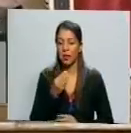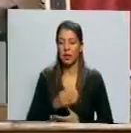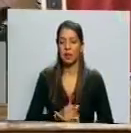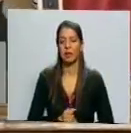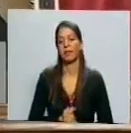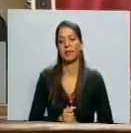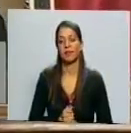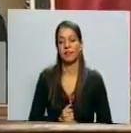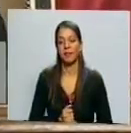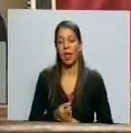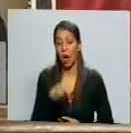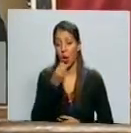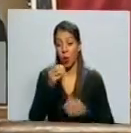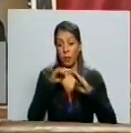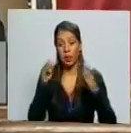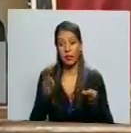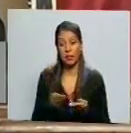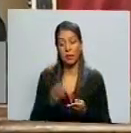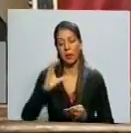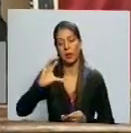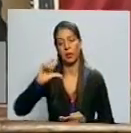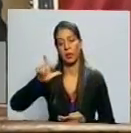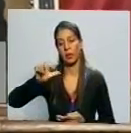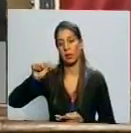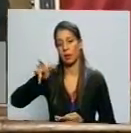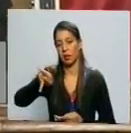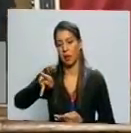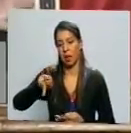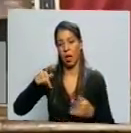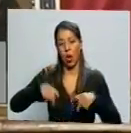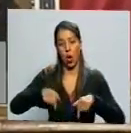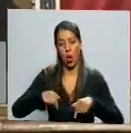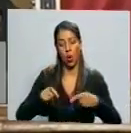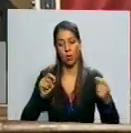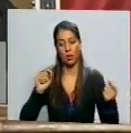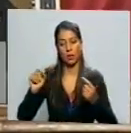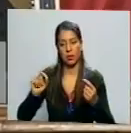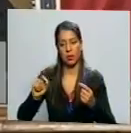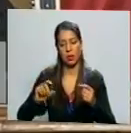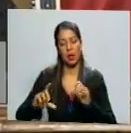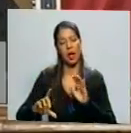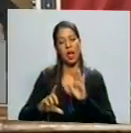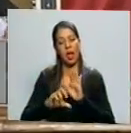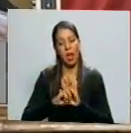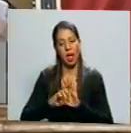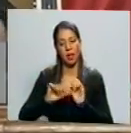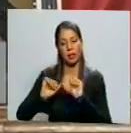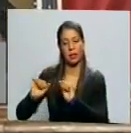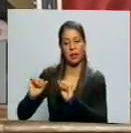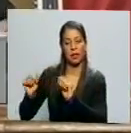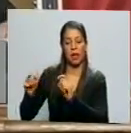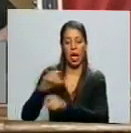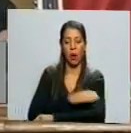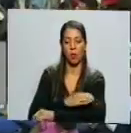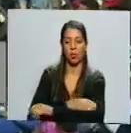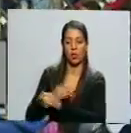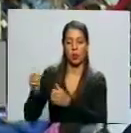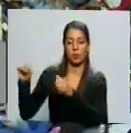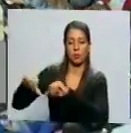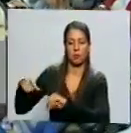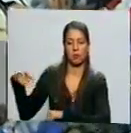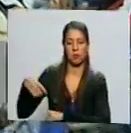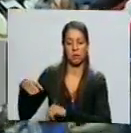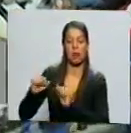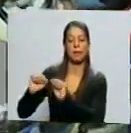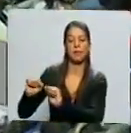comités locales de abastecimiento y producción socialista, y estamos hoy discutiendo esta ley contra la guerra económica.